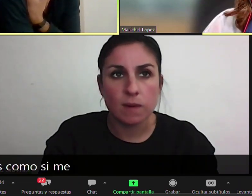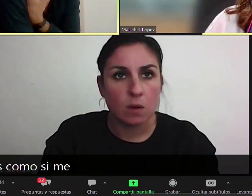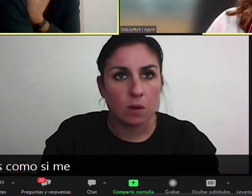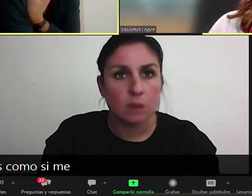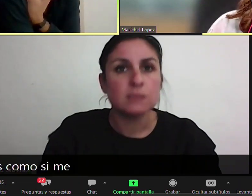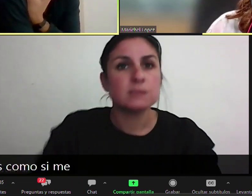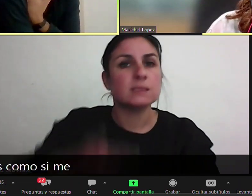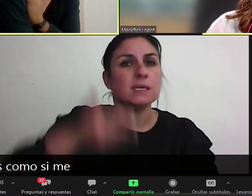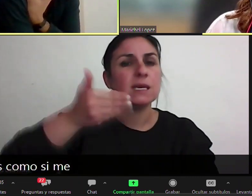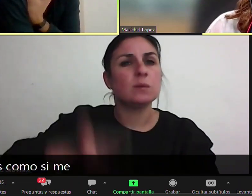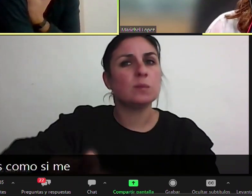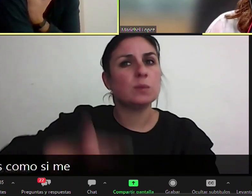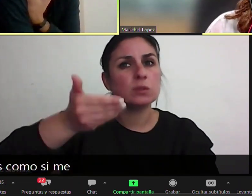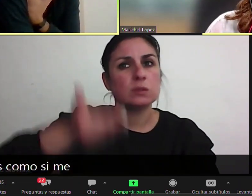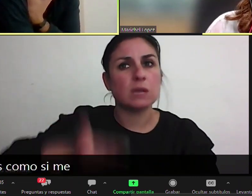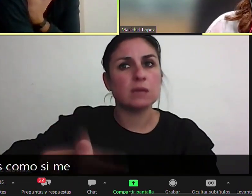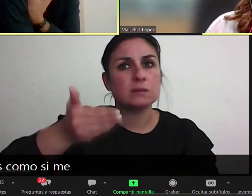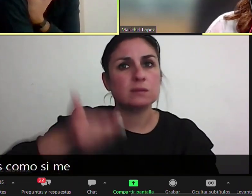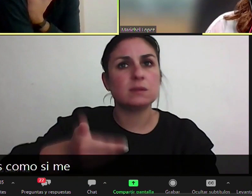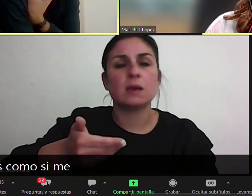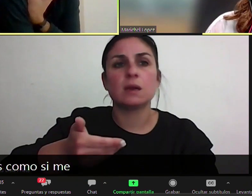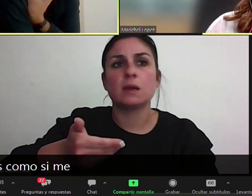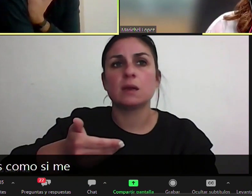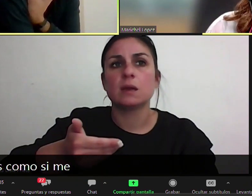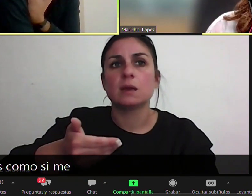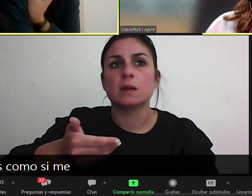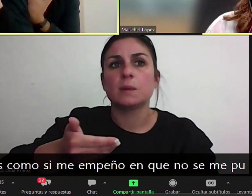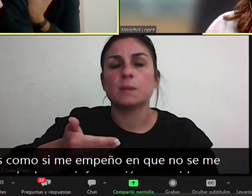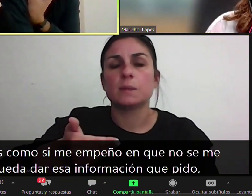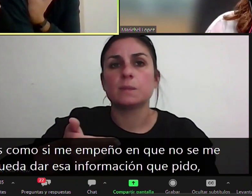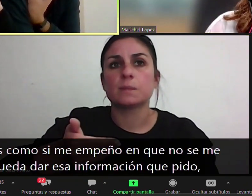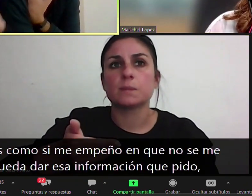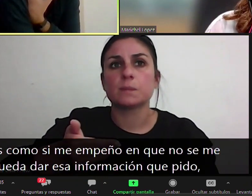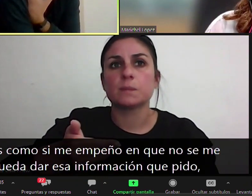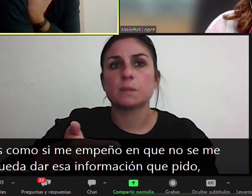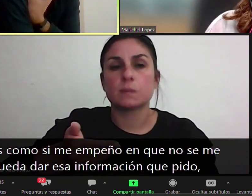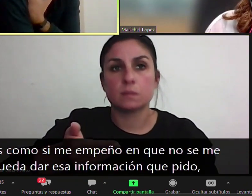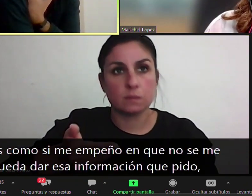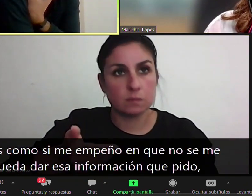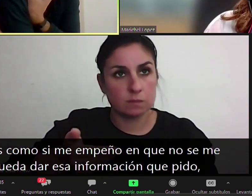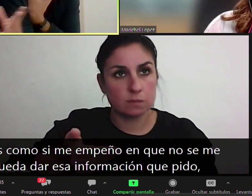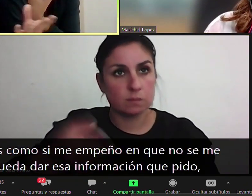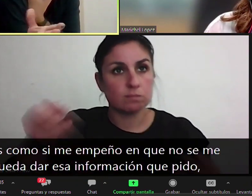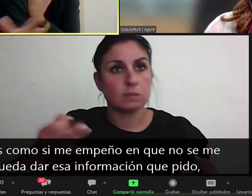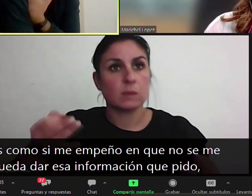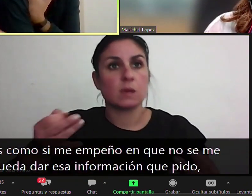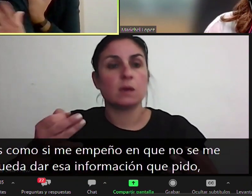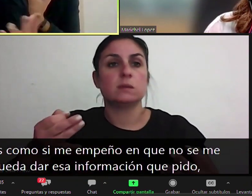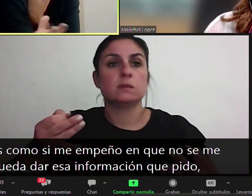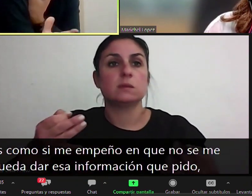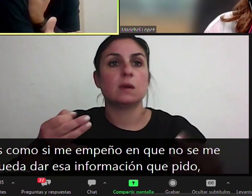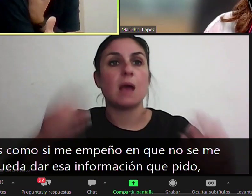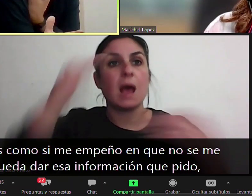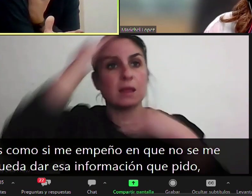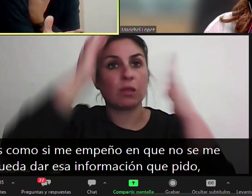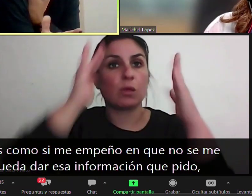importantísimo, pues lo que tú has dicho mira, no hay ni tiempo para decir alguna cosa, pero lo que tú has dicho, que se nos trate como adultos. Cada uno